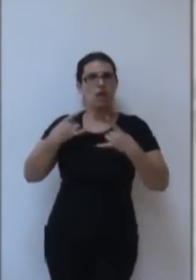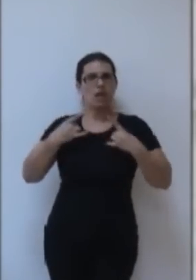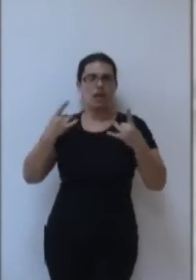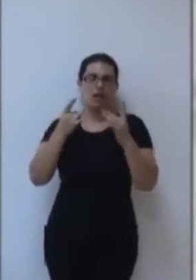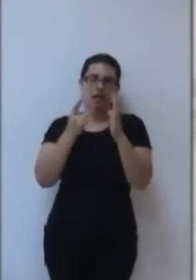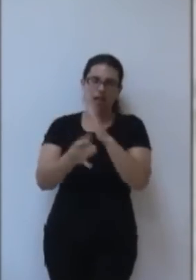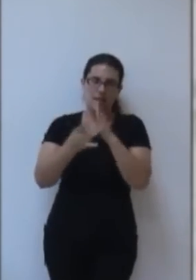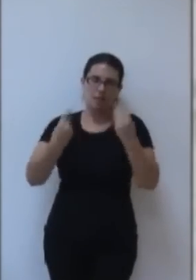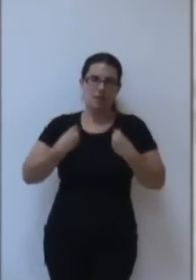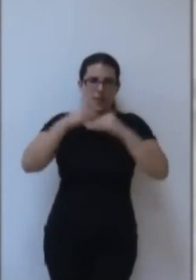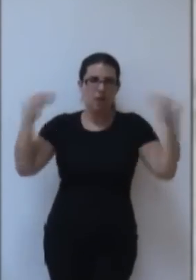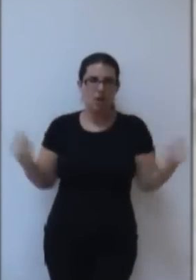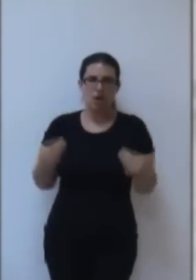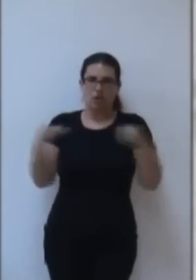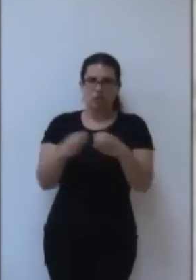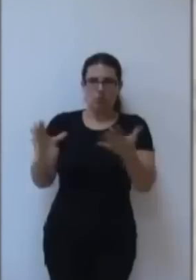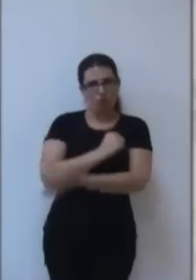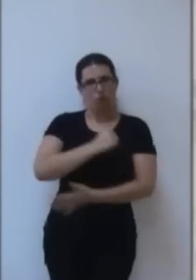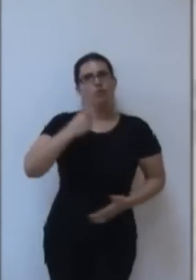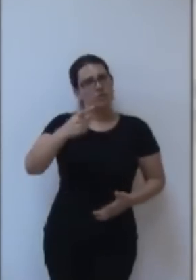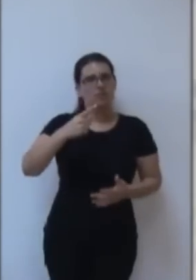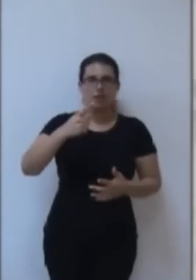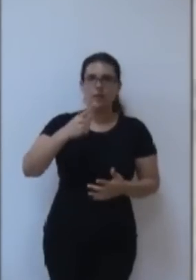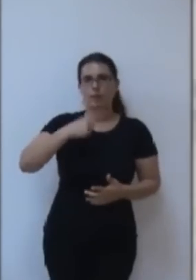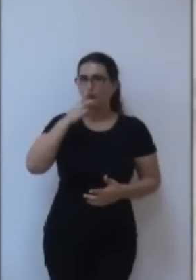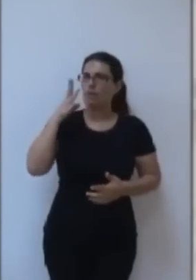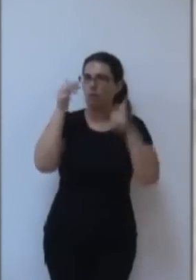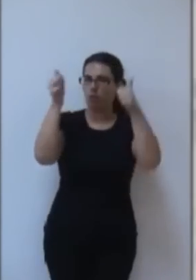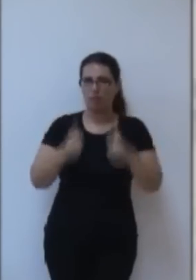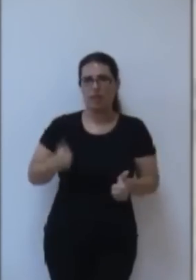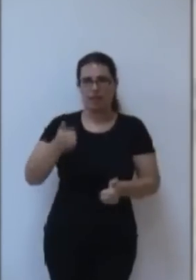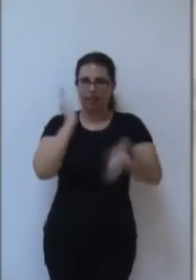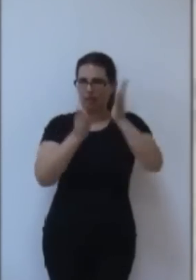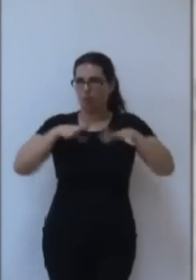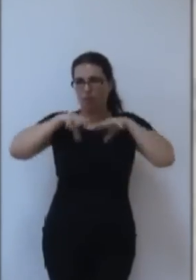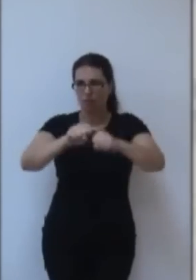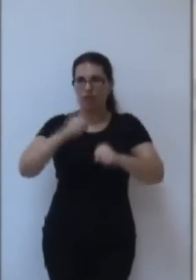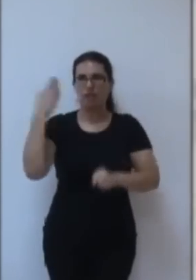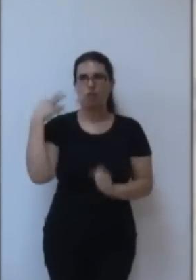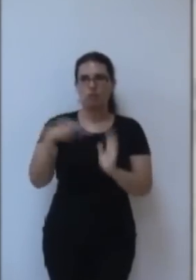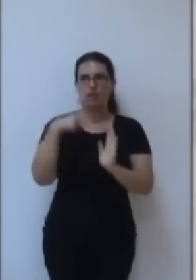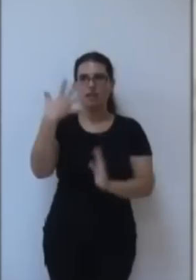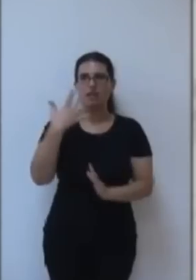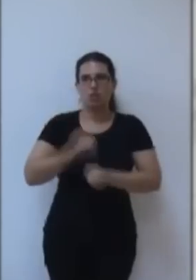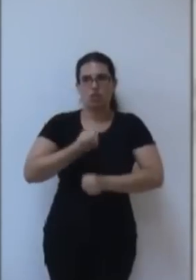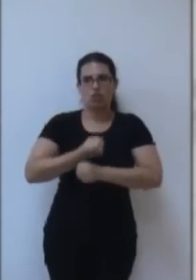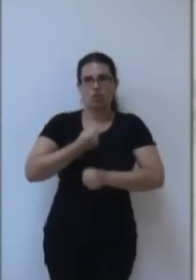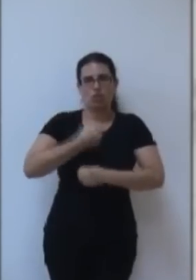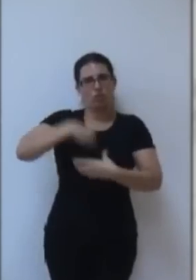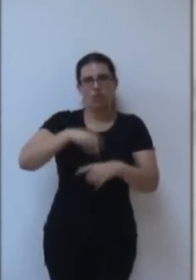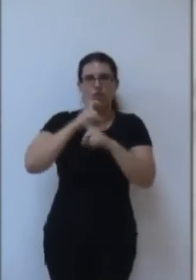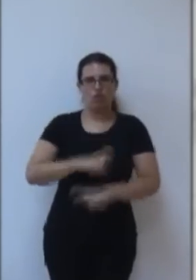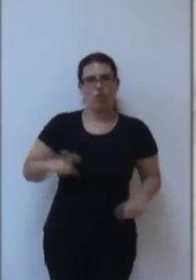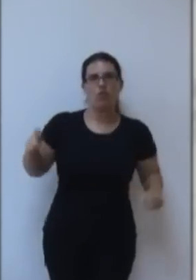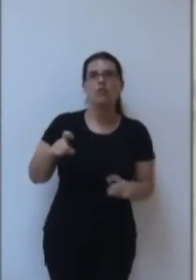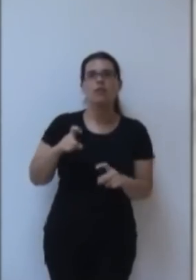el colectivo y sus familias. Es diplomada en terapia ocupacional, desde el 95 desarrolla actividades laborales en la Fundación, y